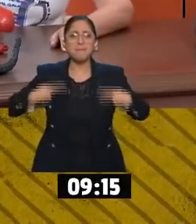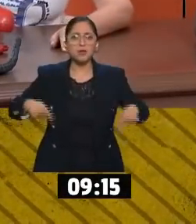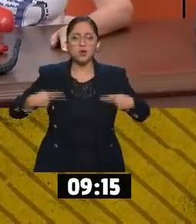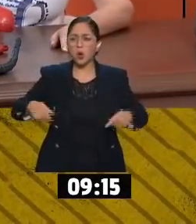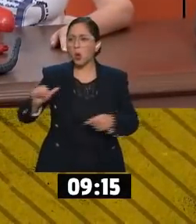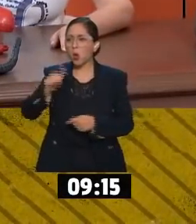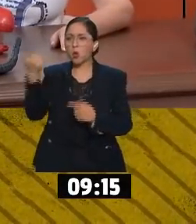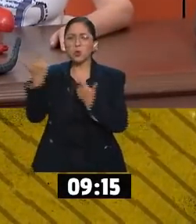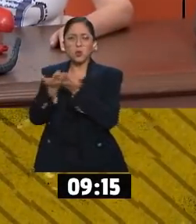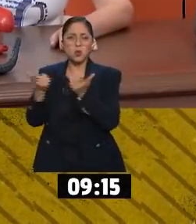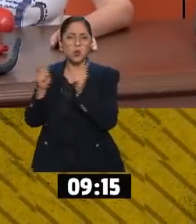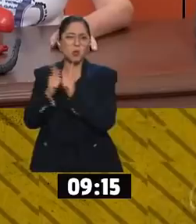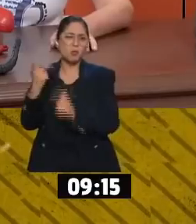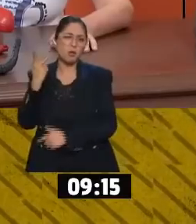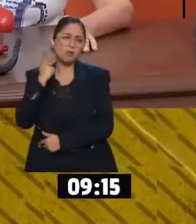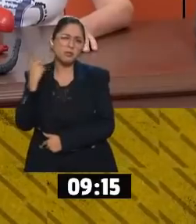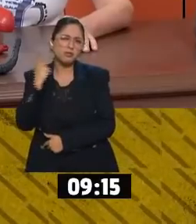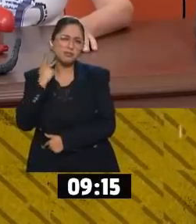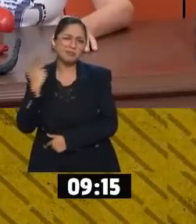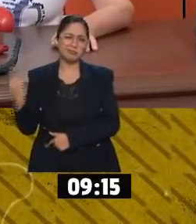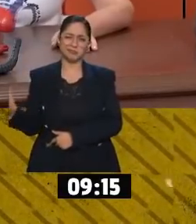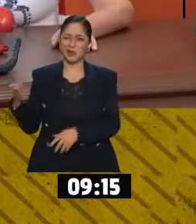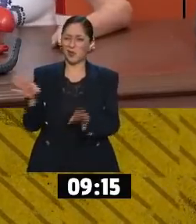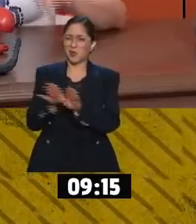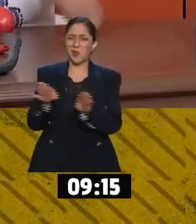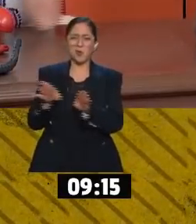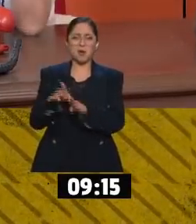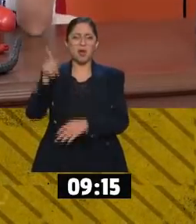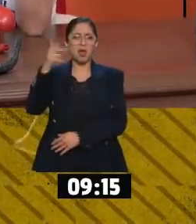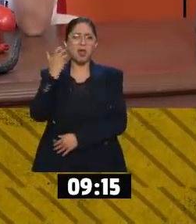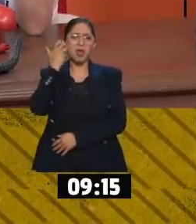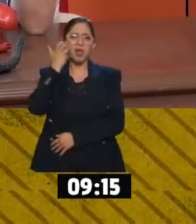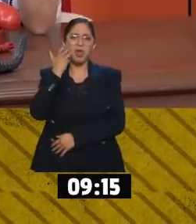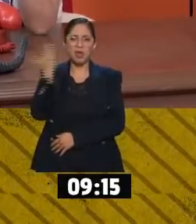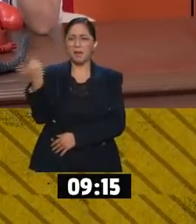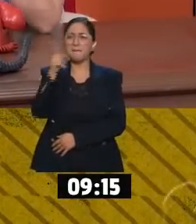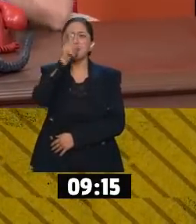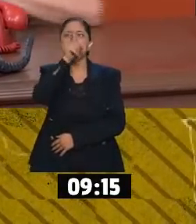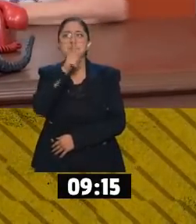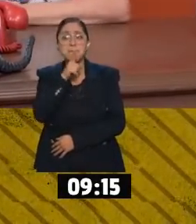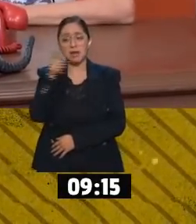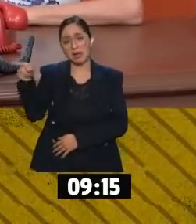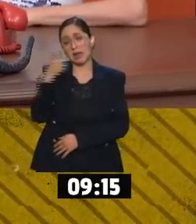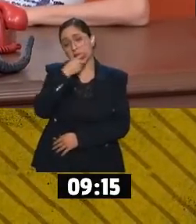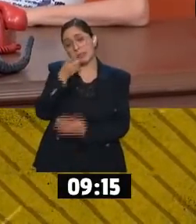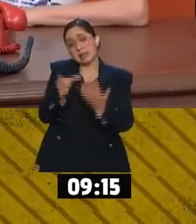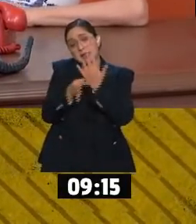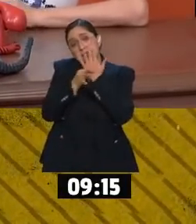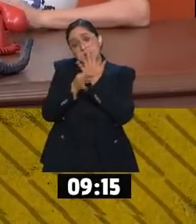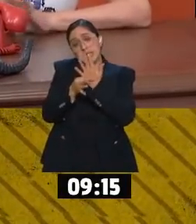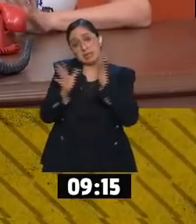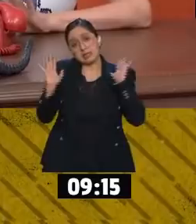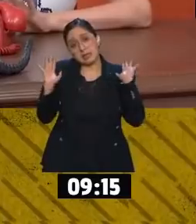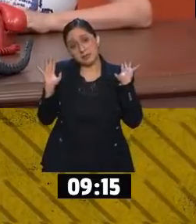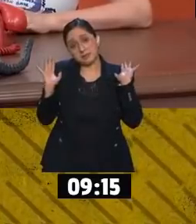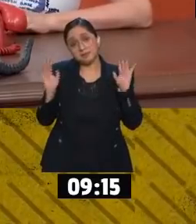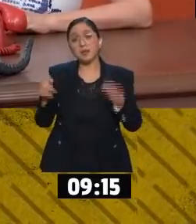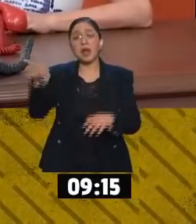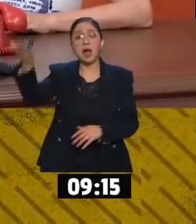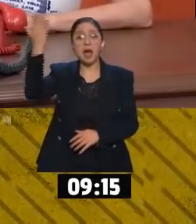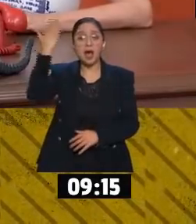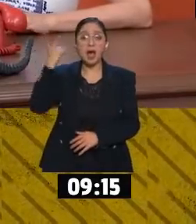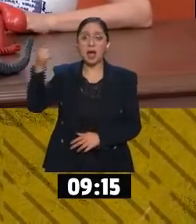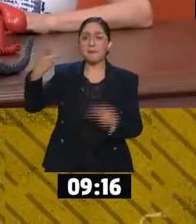Chale, pero qué cínico y mentiroso Así dijo. es, señor. Así dijo el señor El Javier que Herrera. pasó 4